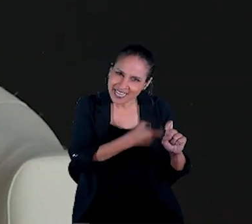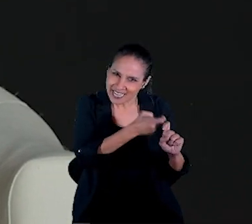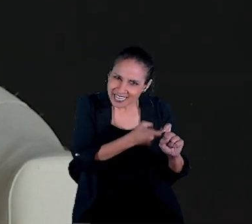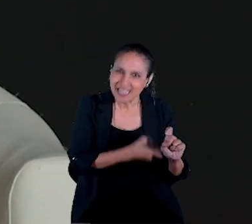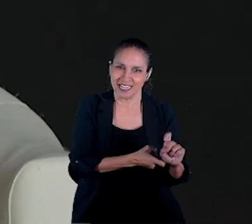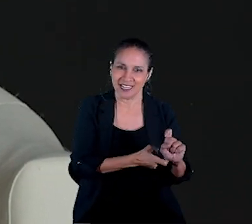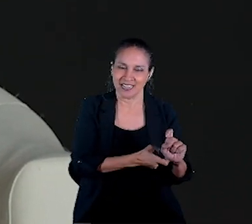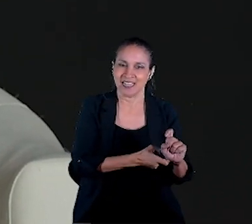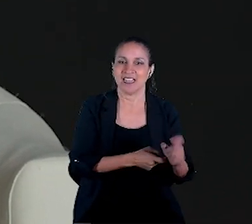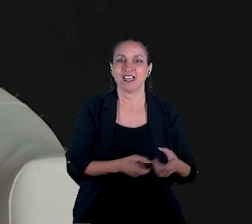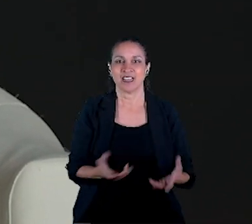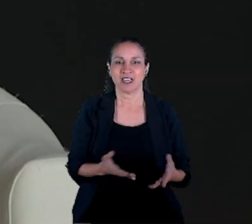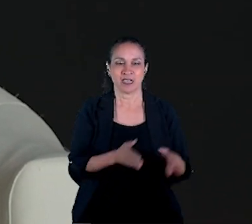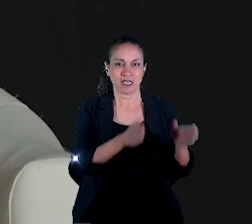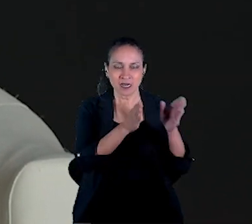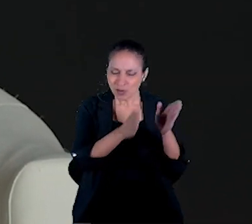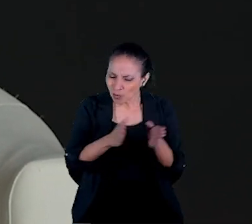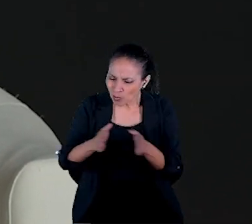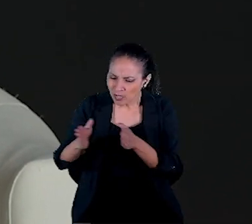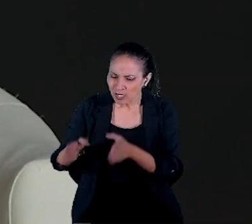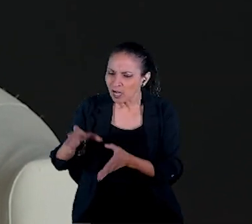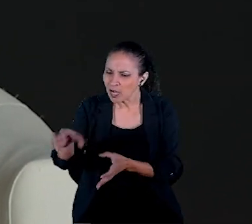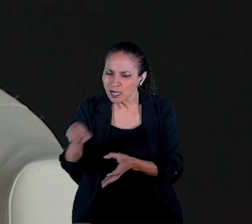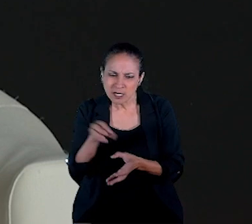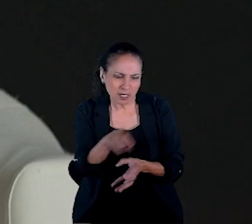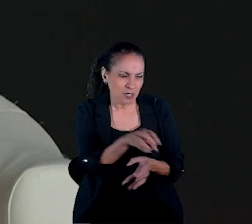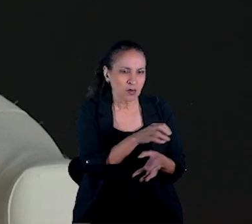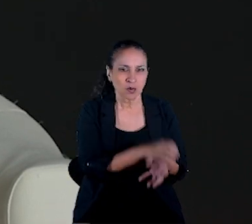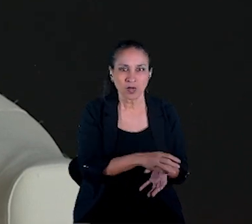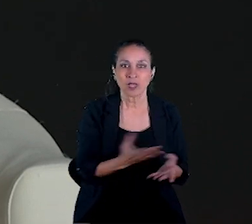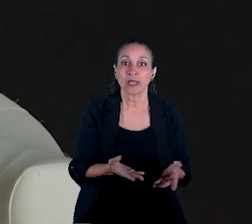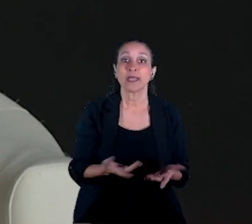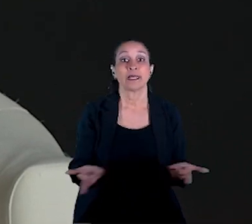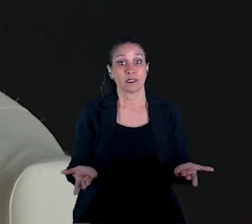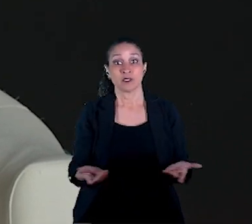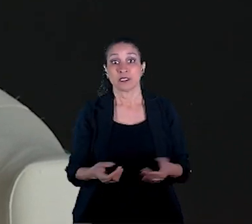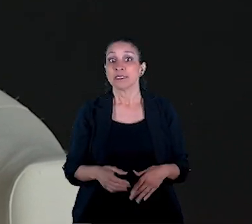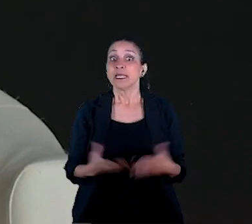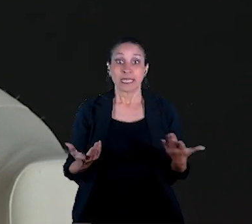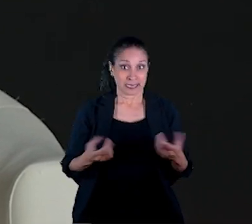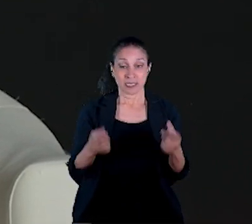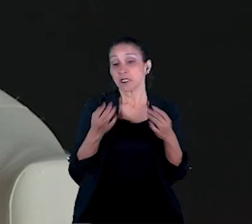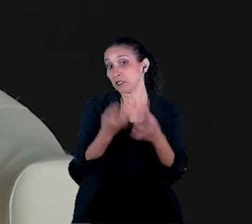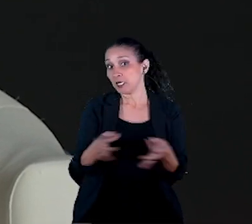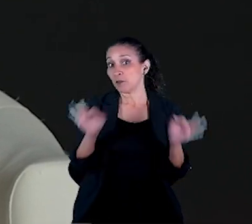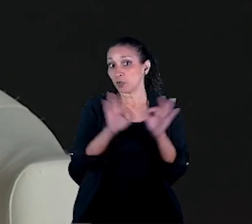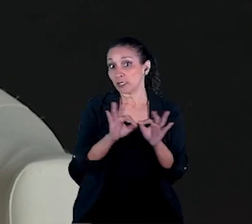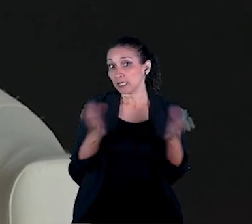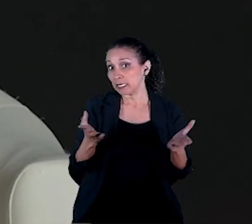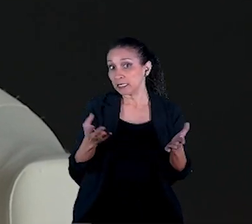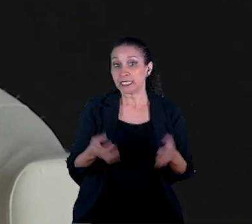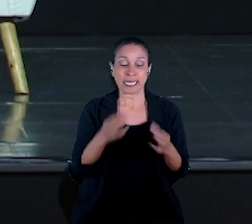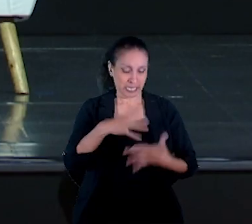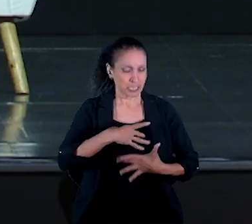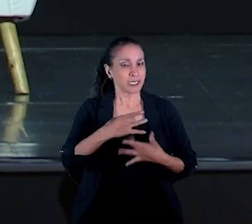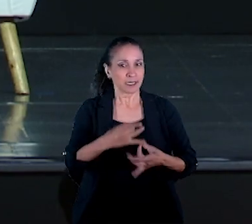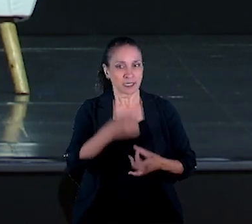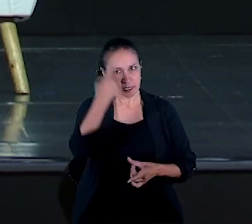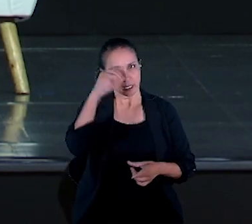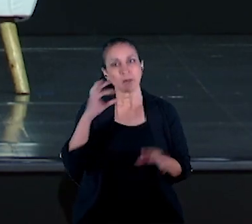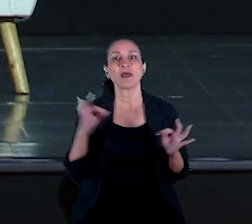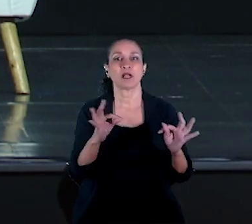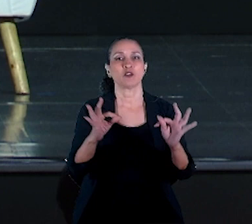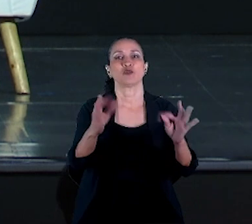se muestran como un atractivo porque es algo diferente a la cotidianidad de lo que a ellos lo visitan